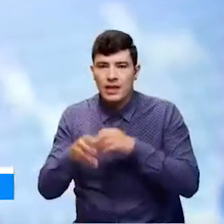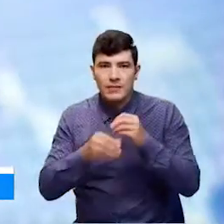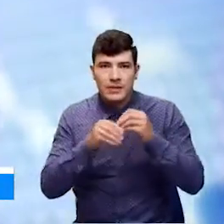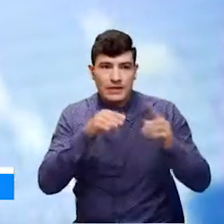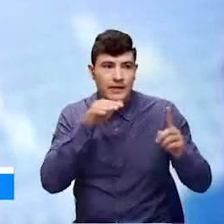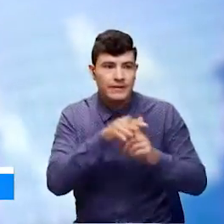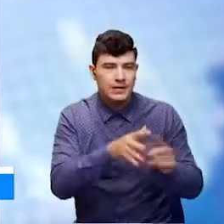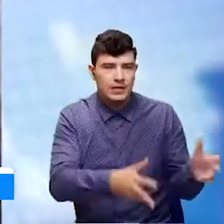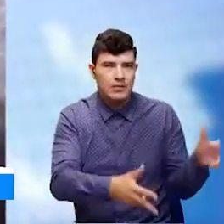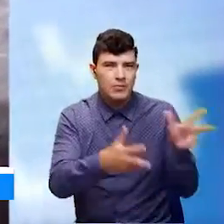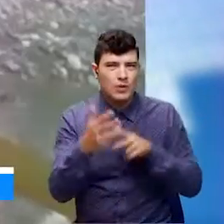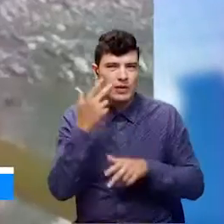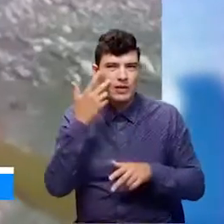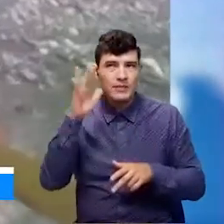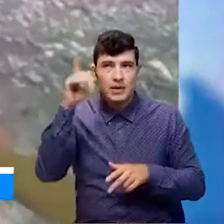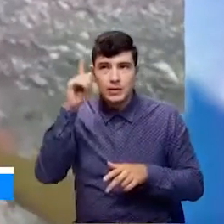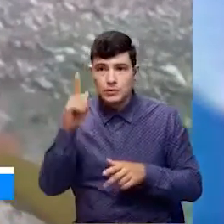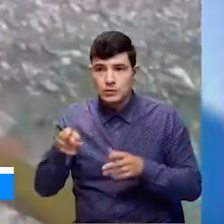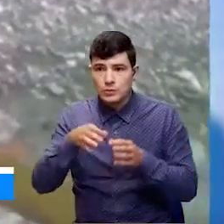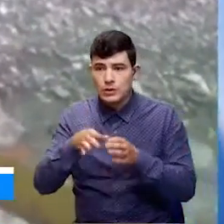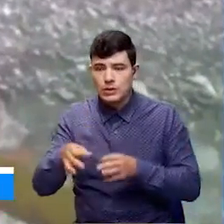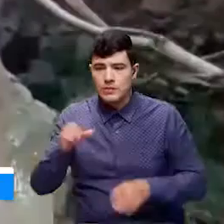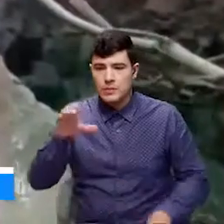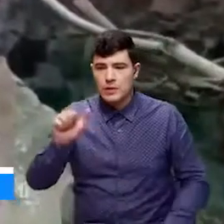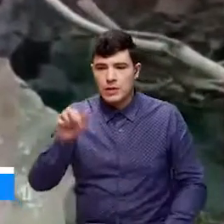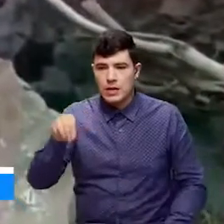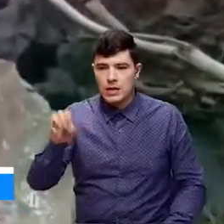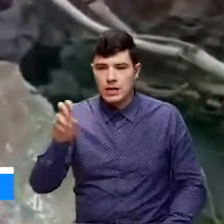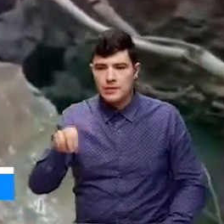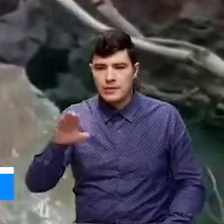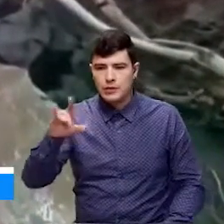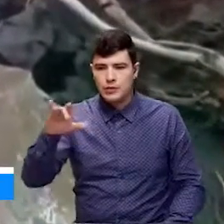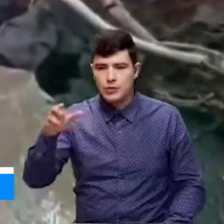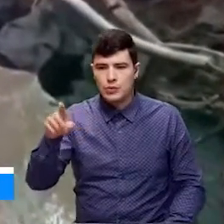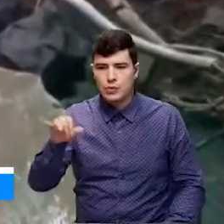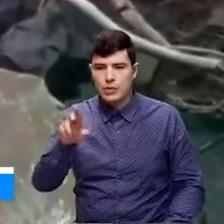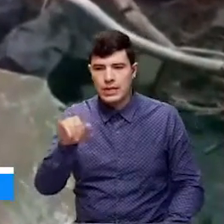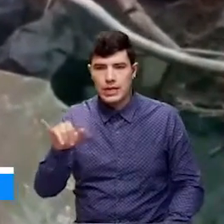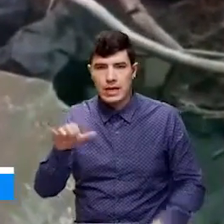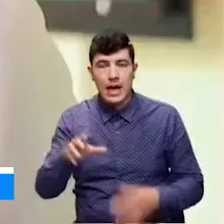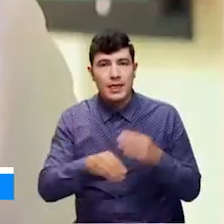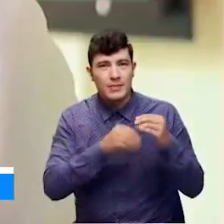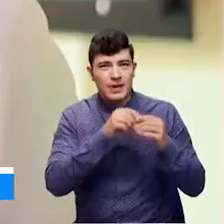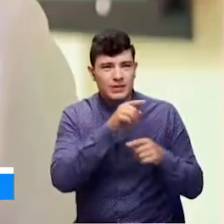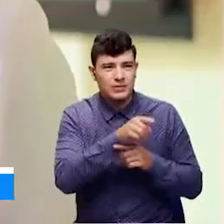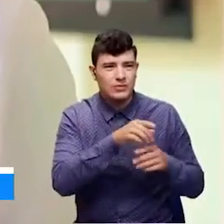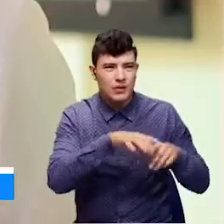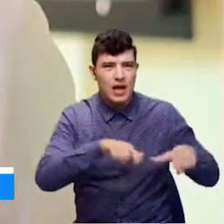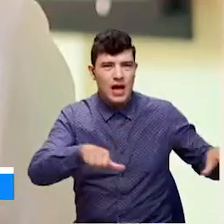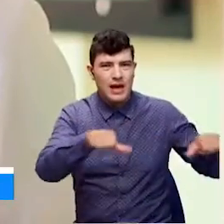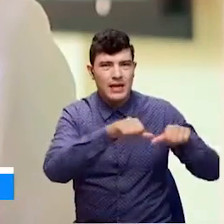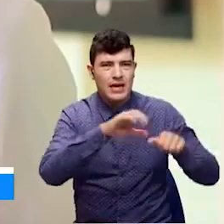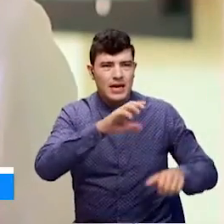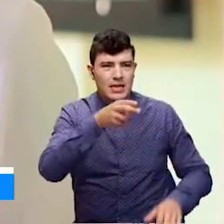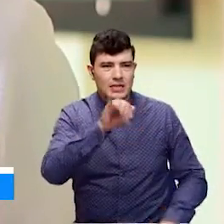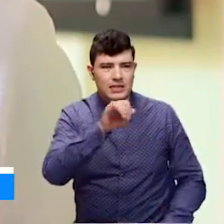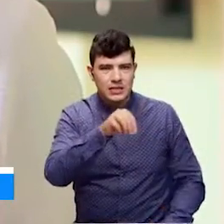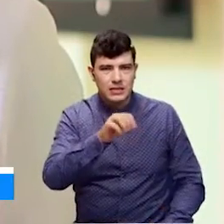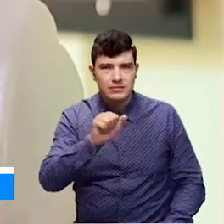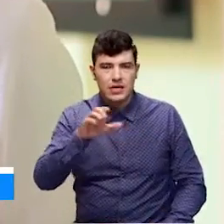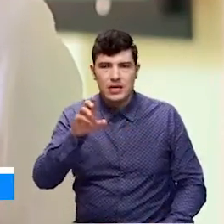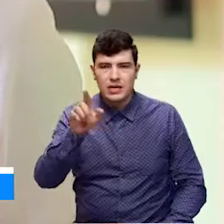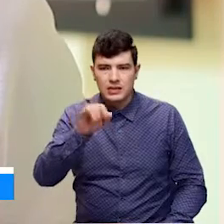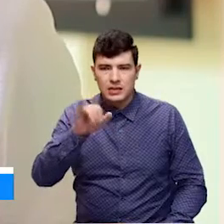y en el carmen de chucurí sobre el río ver le ganó también tenemos afectaciones envían sector décima desde máxima cota